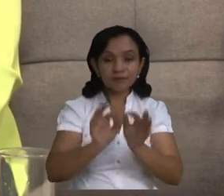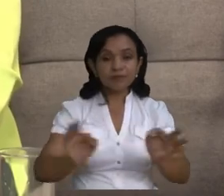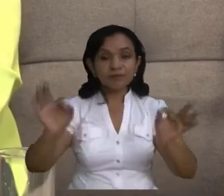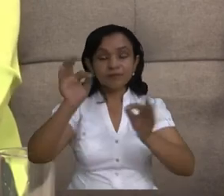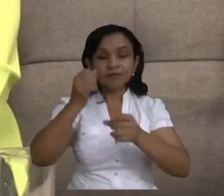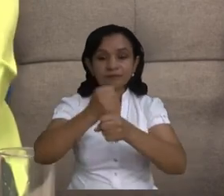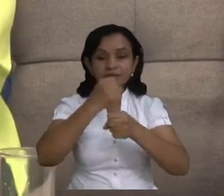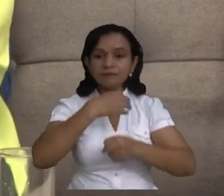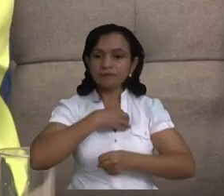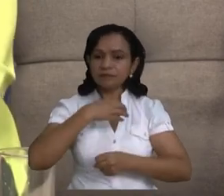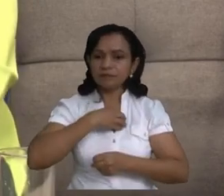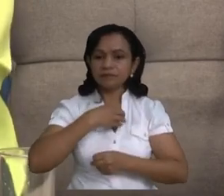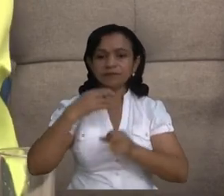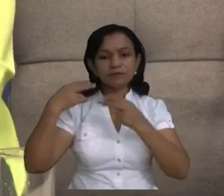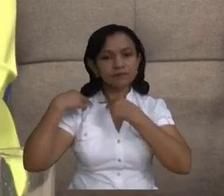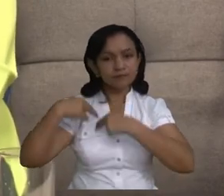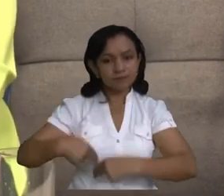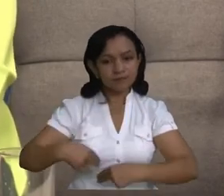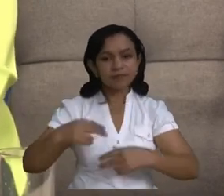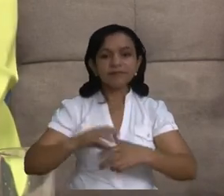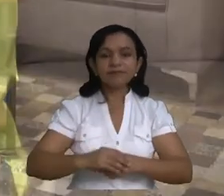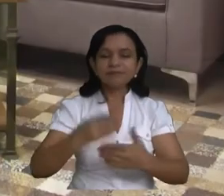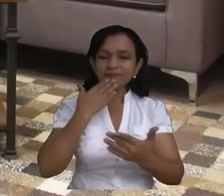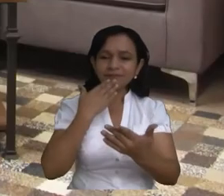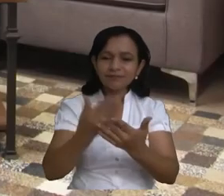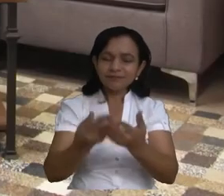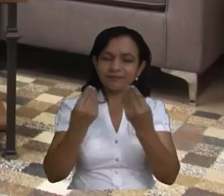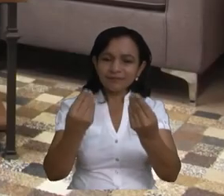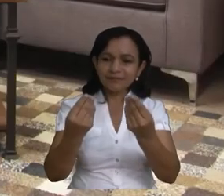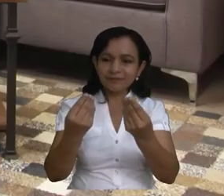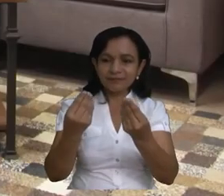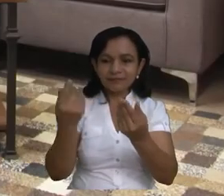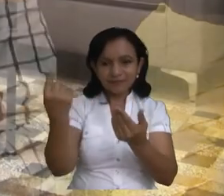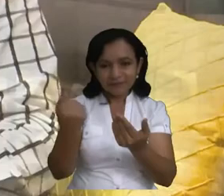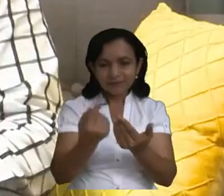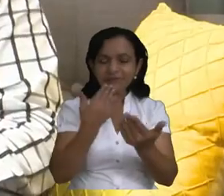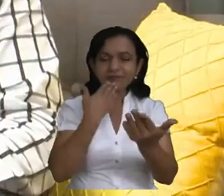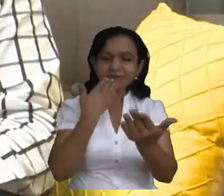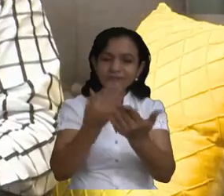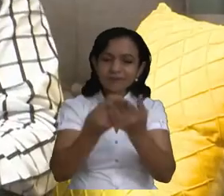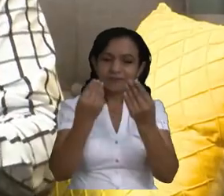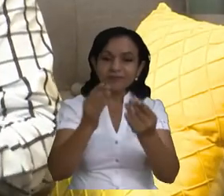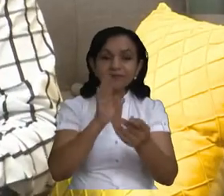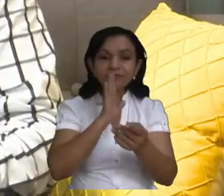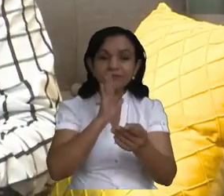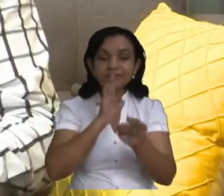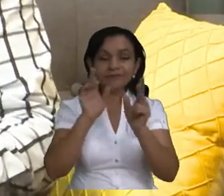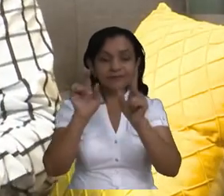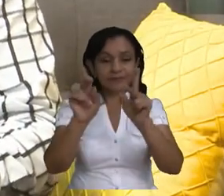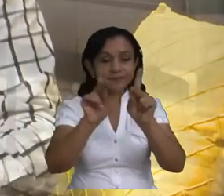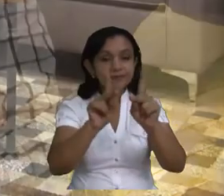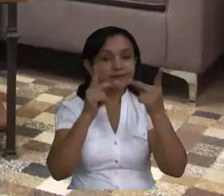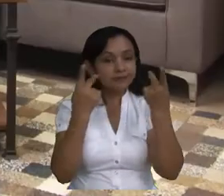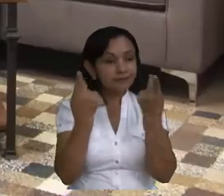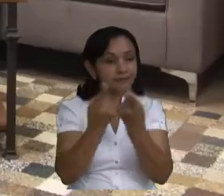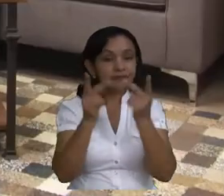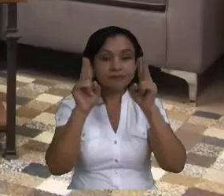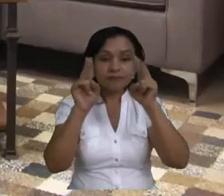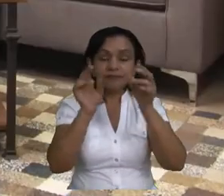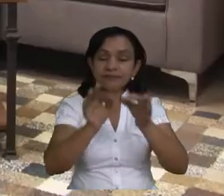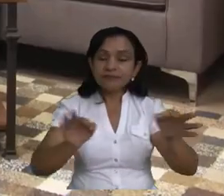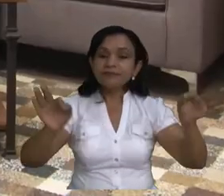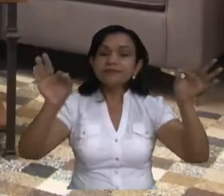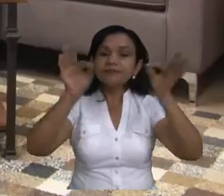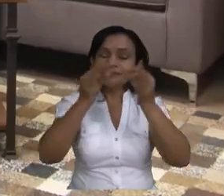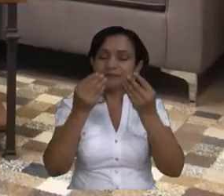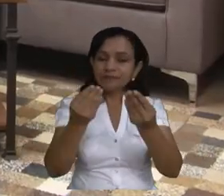protagonistas somos nosotros los seres humanos. Muchísimas gracias por su tiempo y muchísimas gracias por conversar con nuestra audiencia sobre estos temas tan importantes.